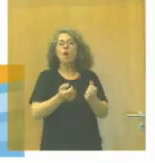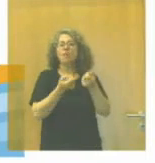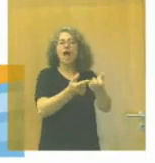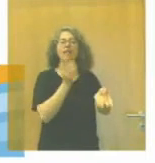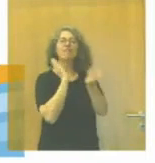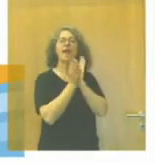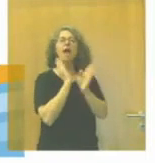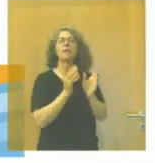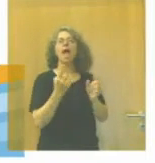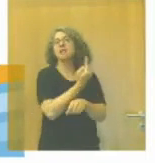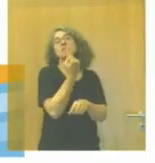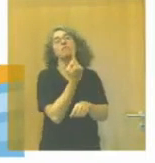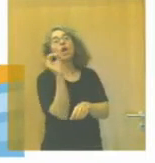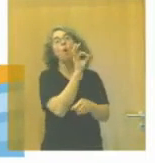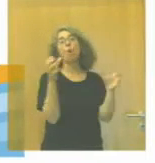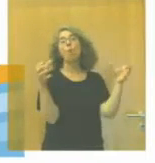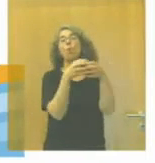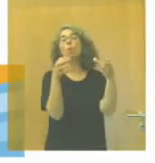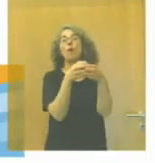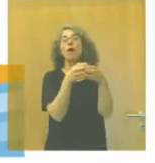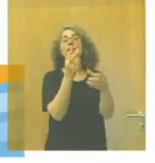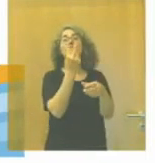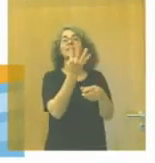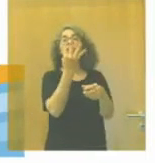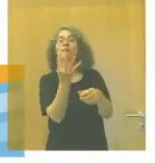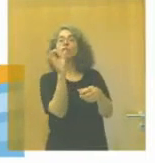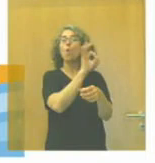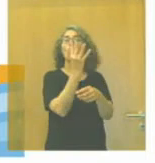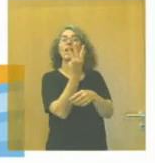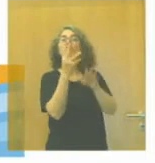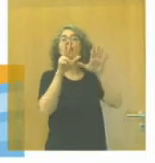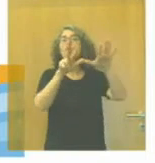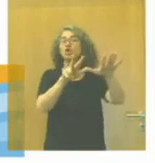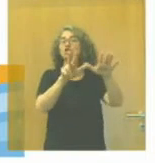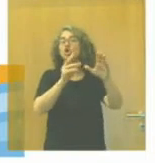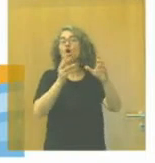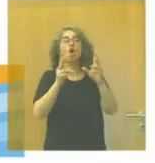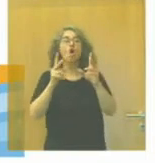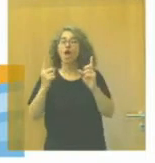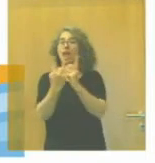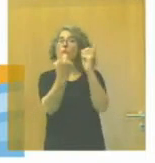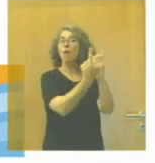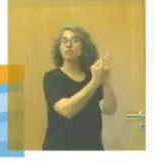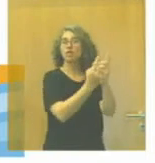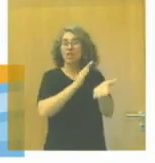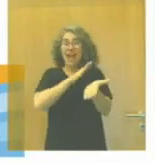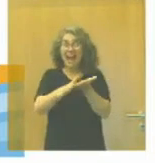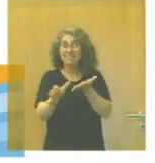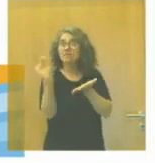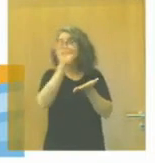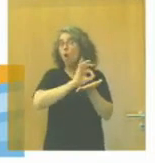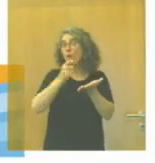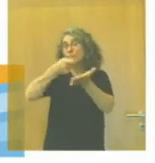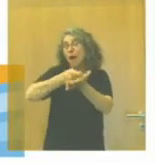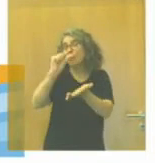individual o grupal de 24 a 48 sesiones en forma gratuita o con un bajo copago.